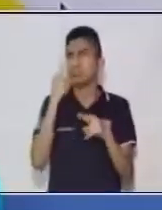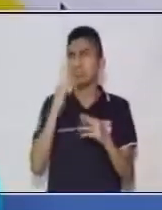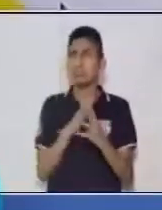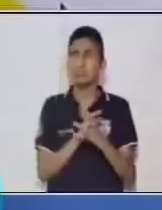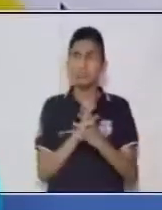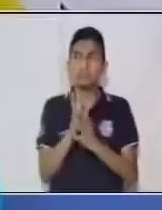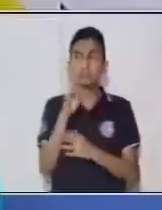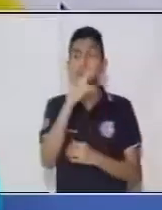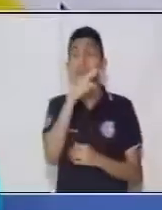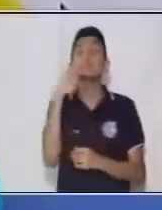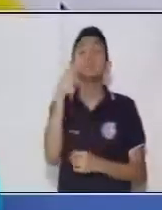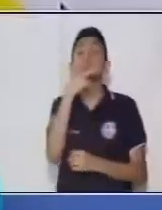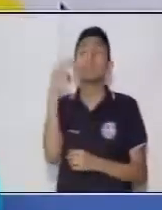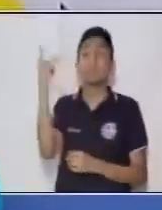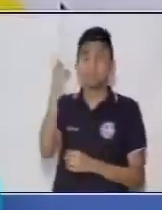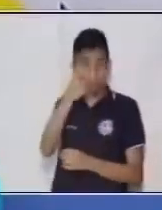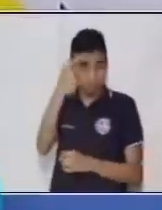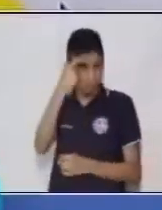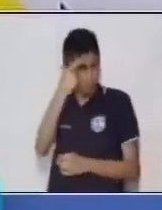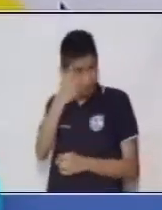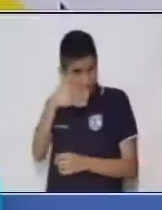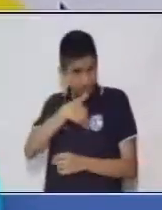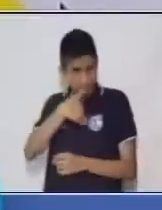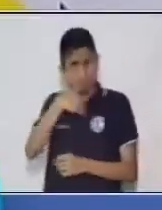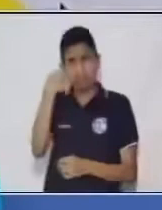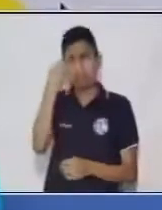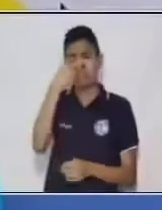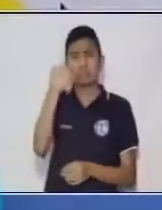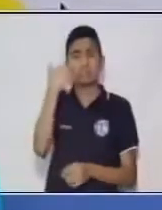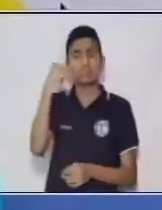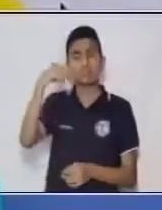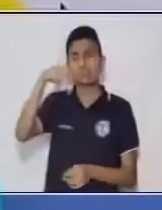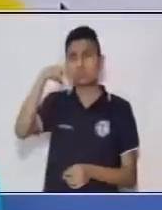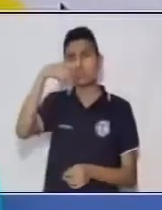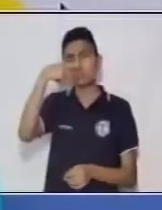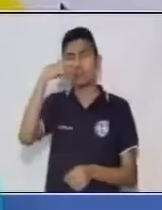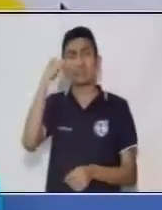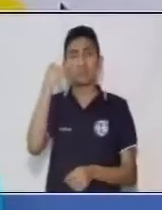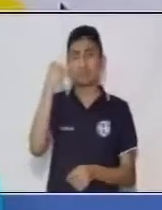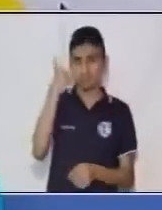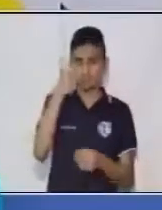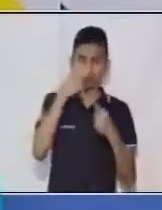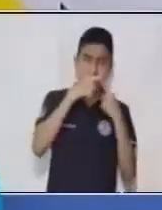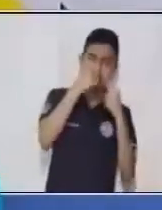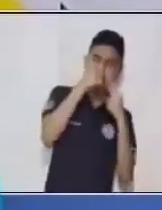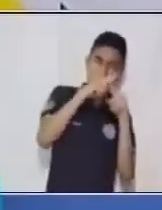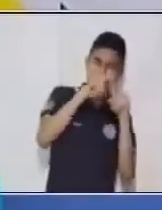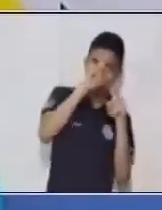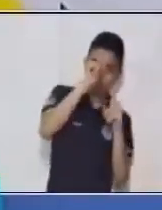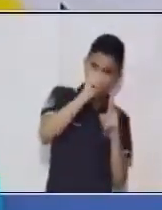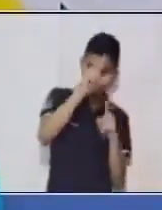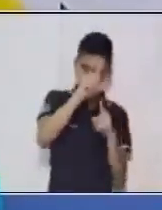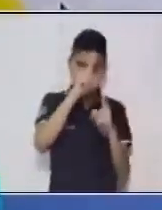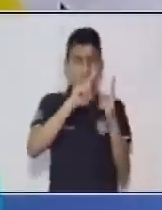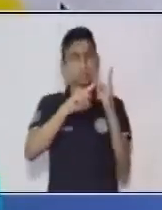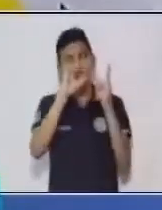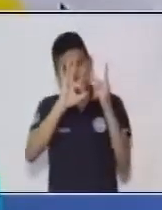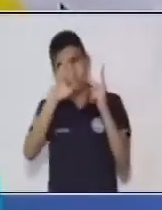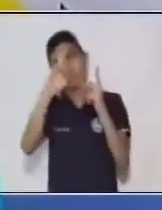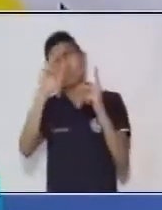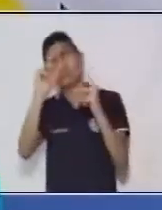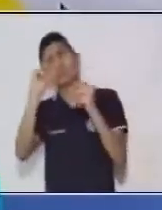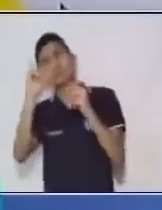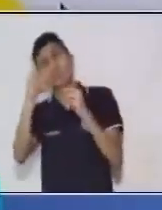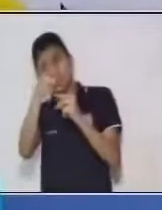Este pentágono tendrá simetría axial. ¿Puedo tomar la regla